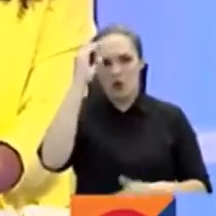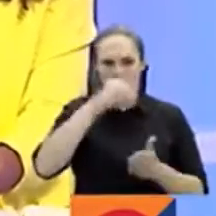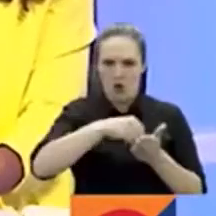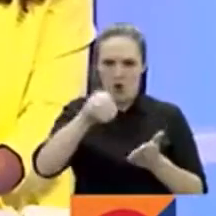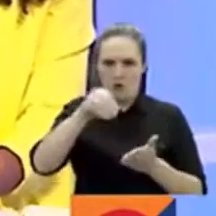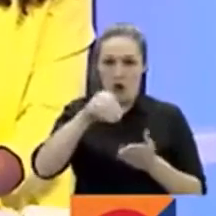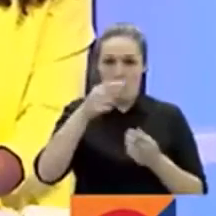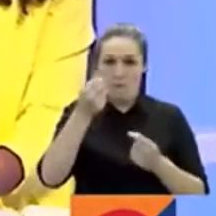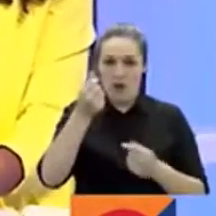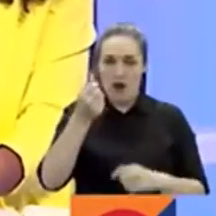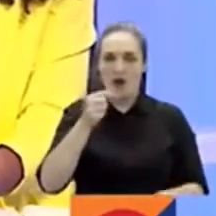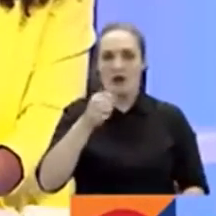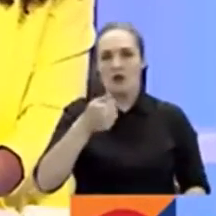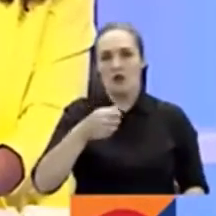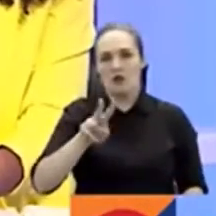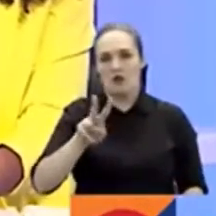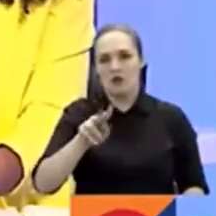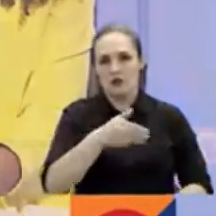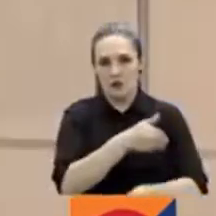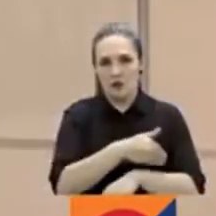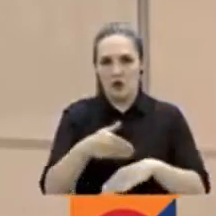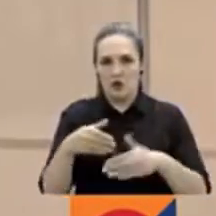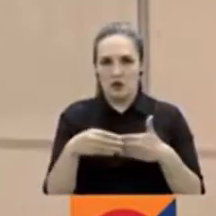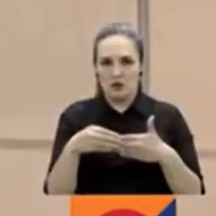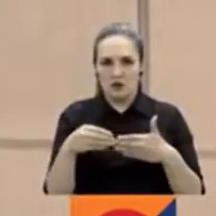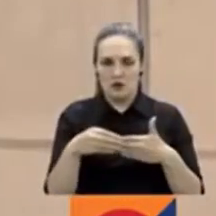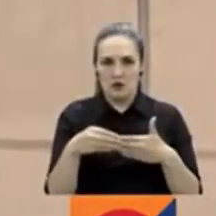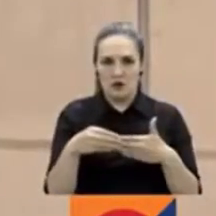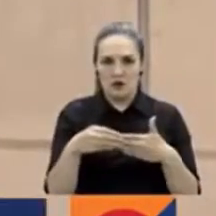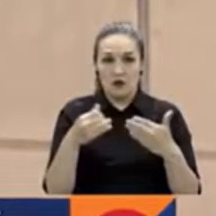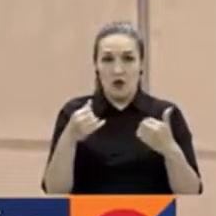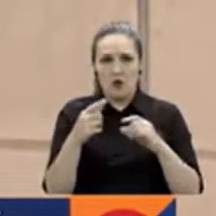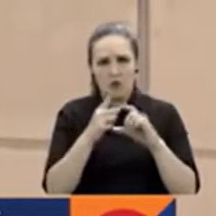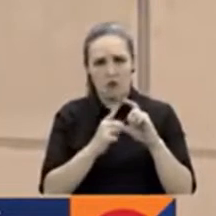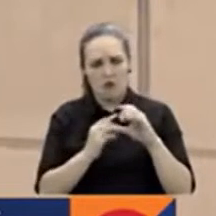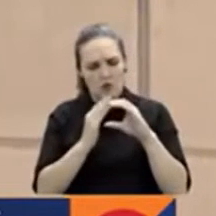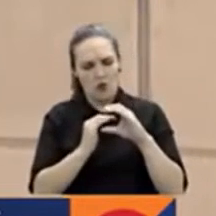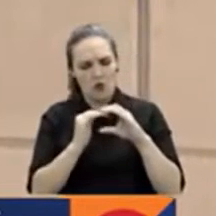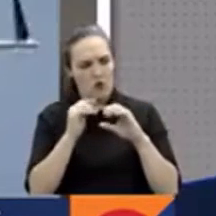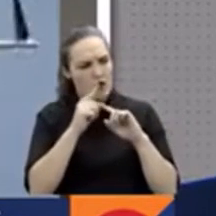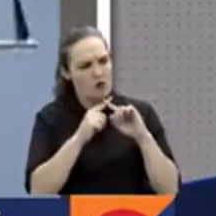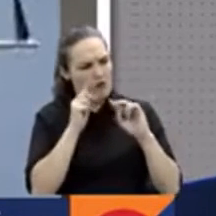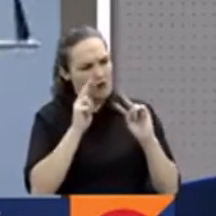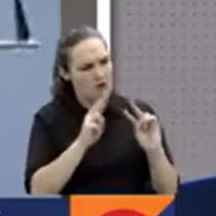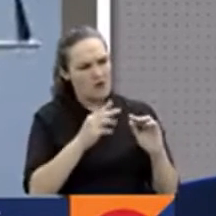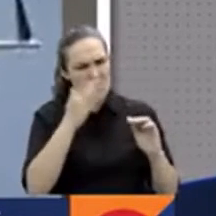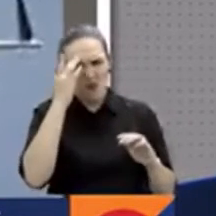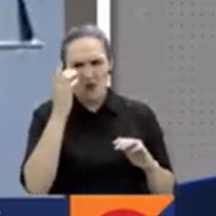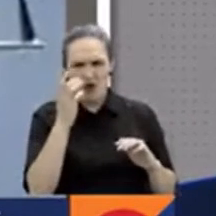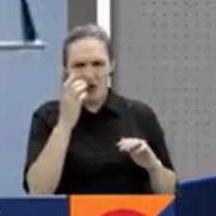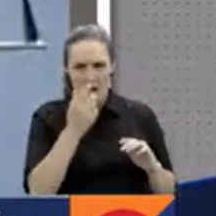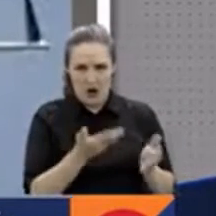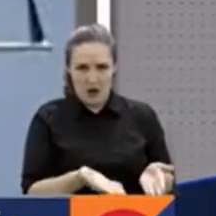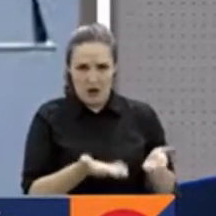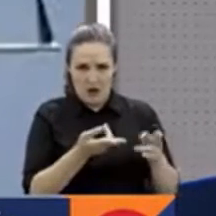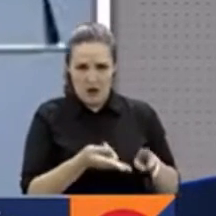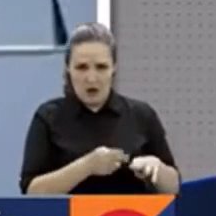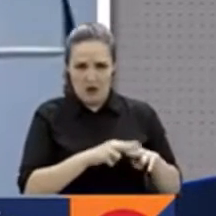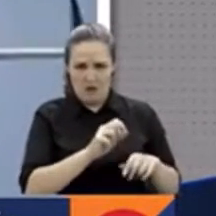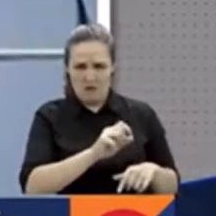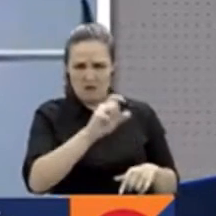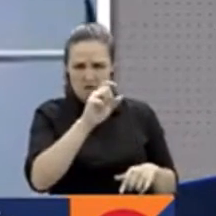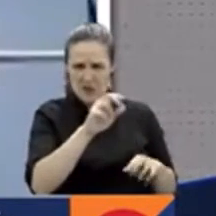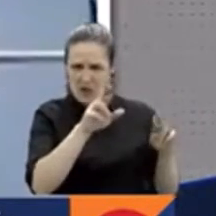valor alcanza los 12 millones de dólares. Con esta decisión, la Procuraduría pretende establecer si hubo algún tipo de